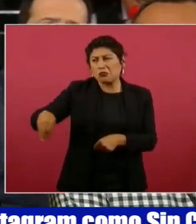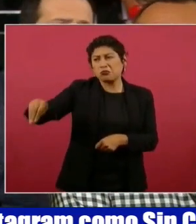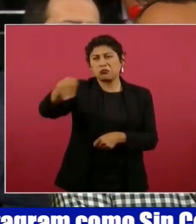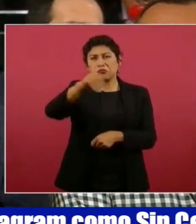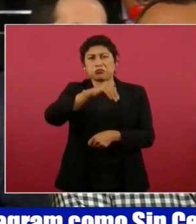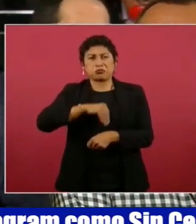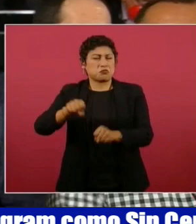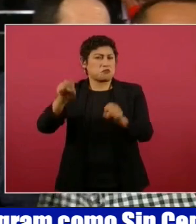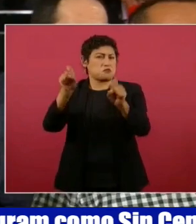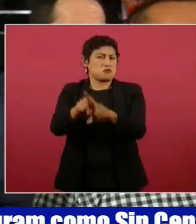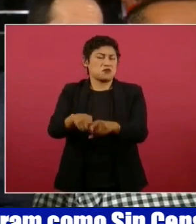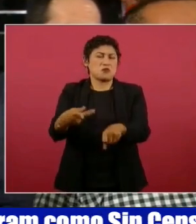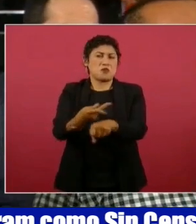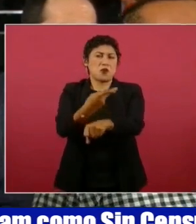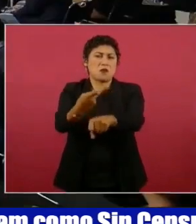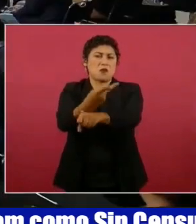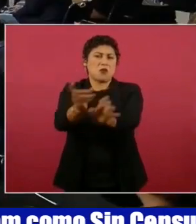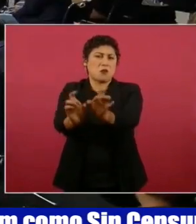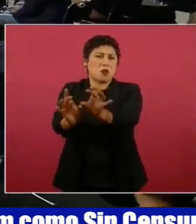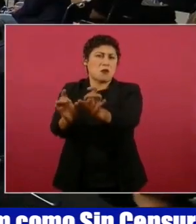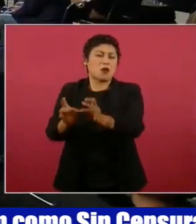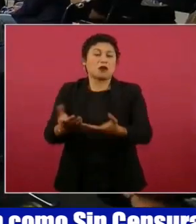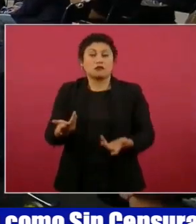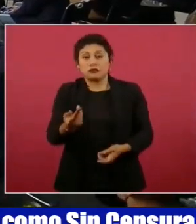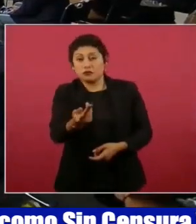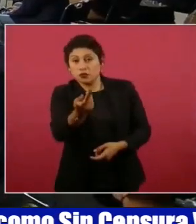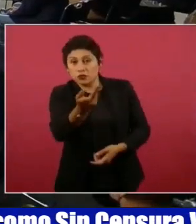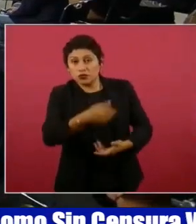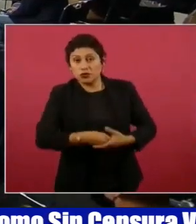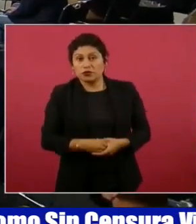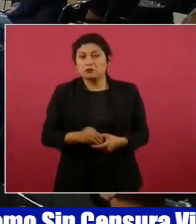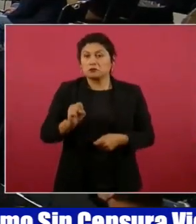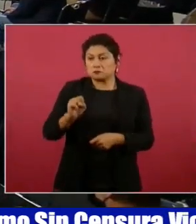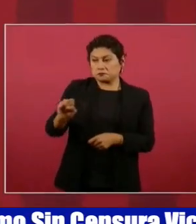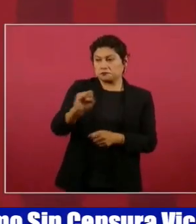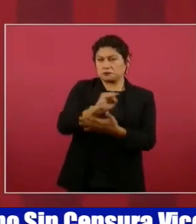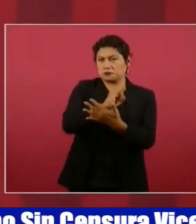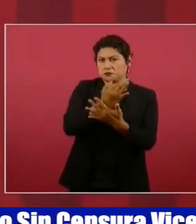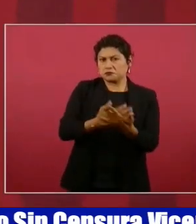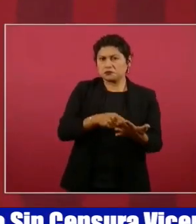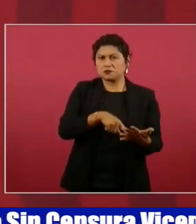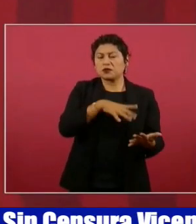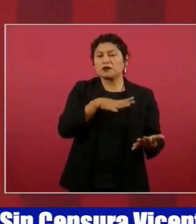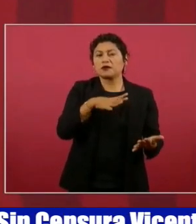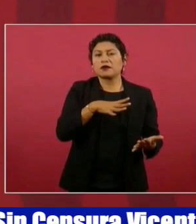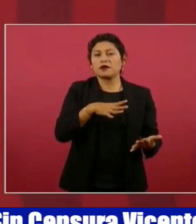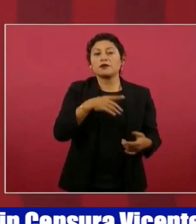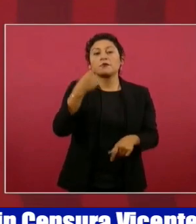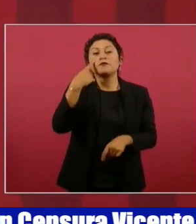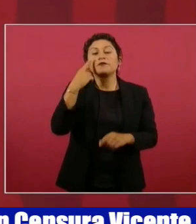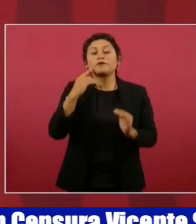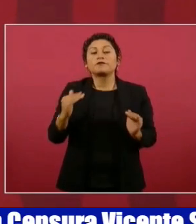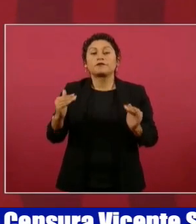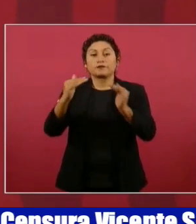Preguntarle esto primero, presidente. Sí, tengo el informe. La mina fue